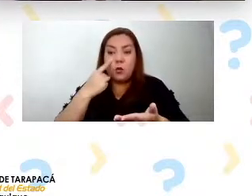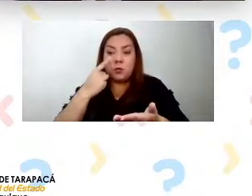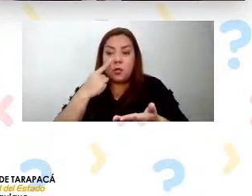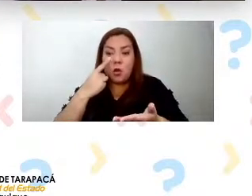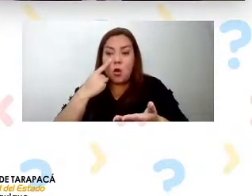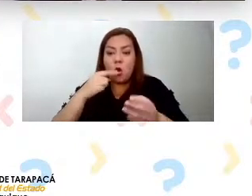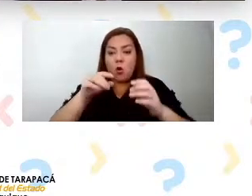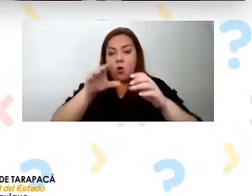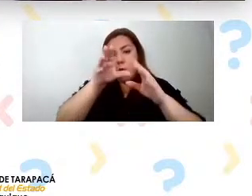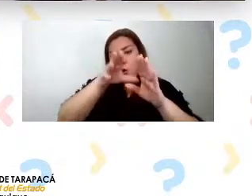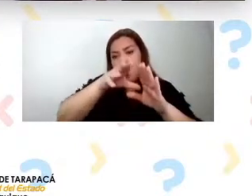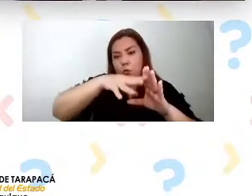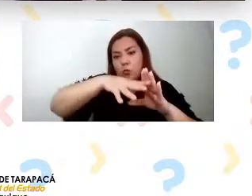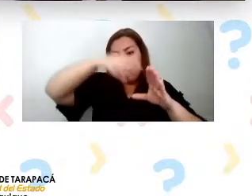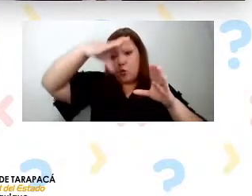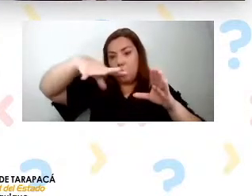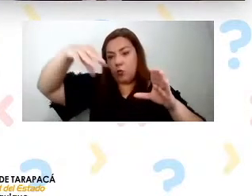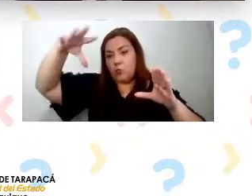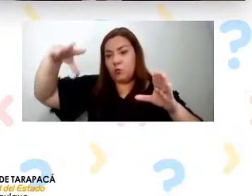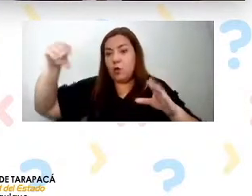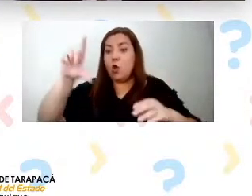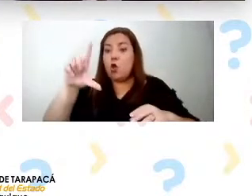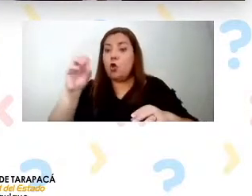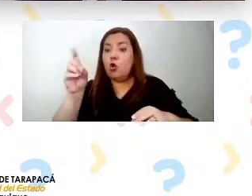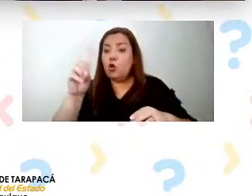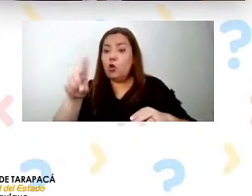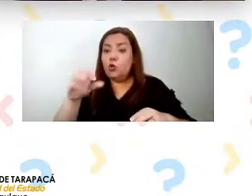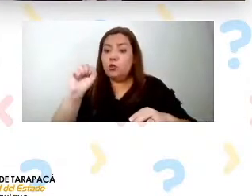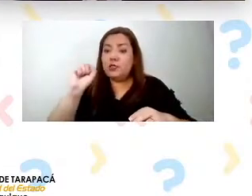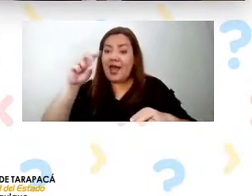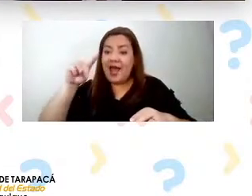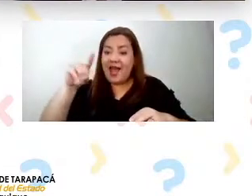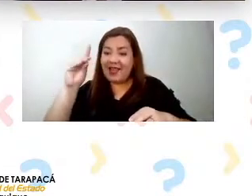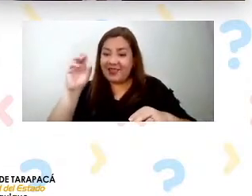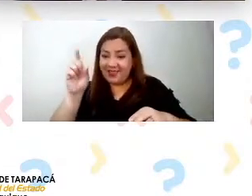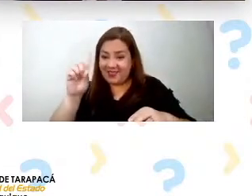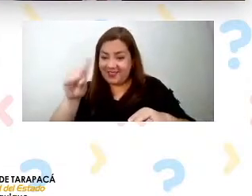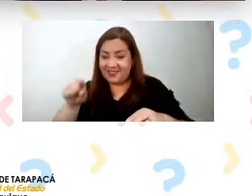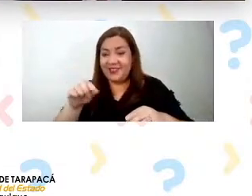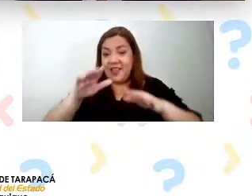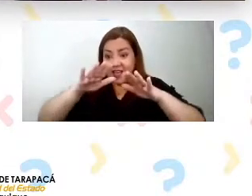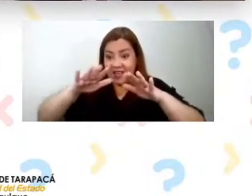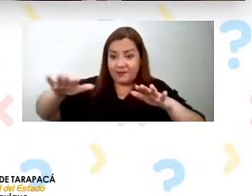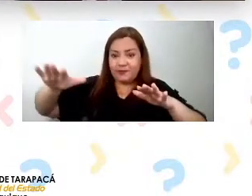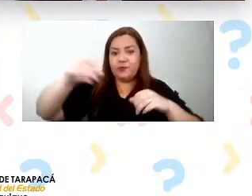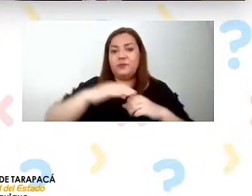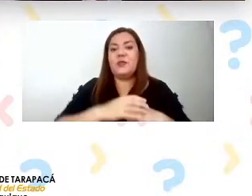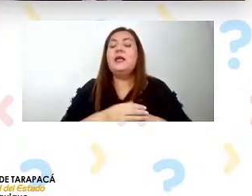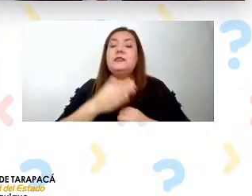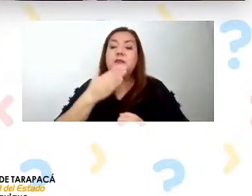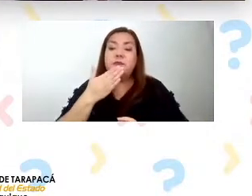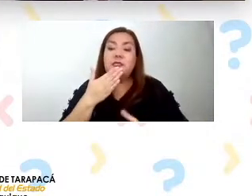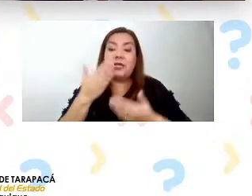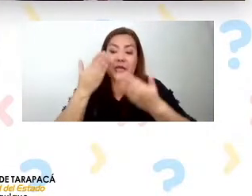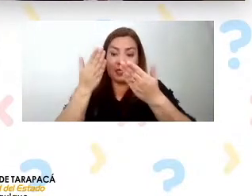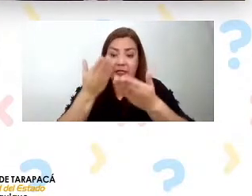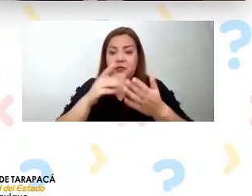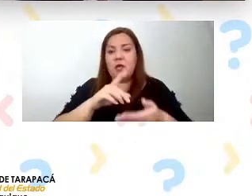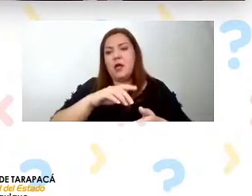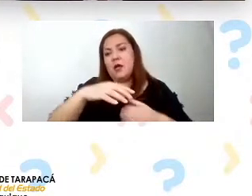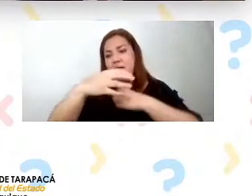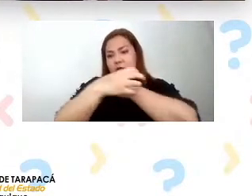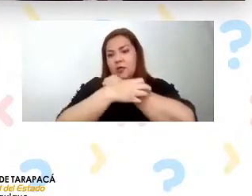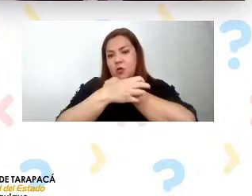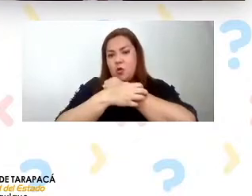Andes centrales, el altiplano, donde en esta región entonces está limitando con